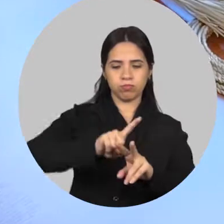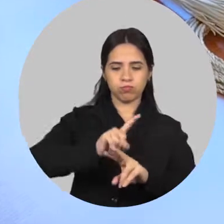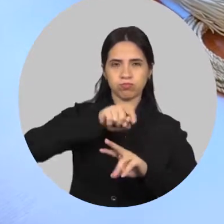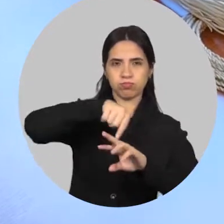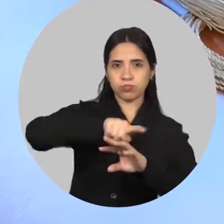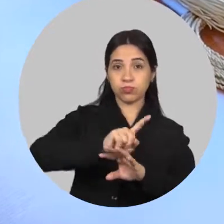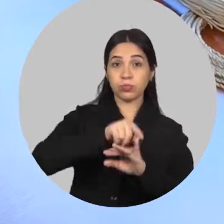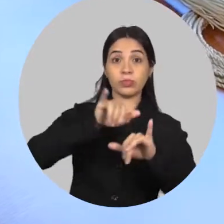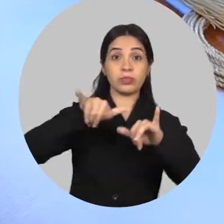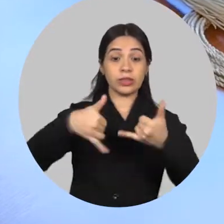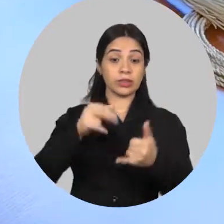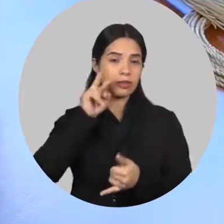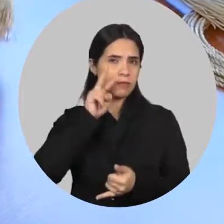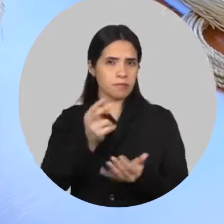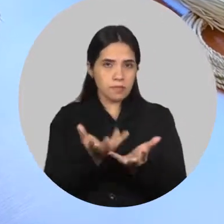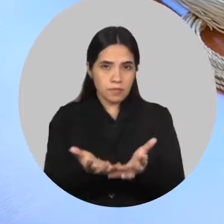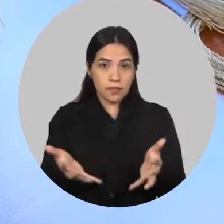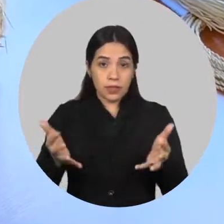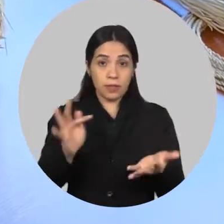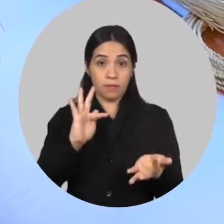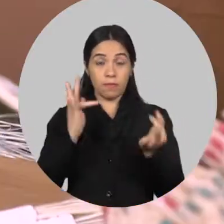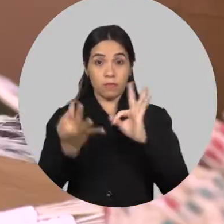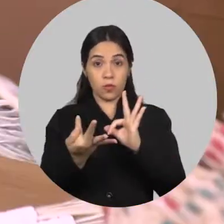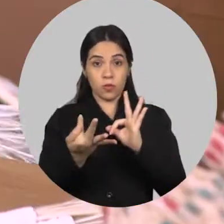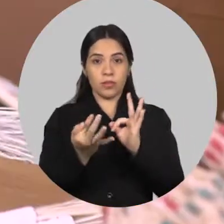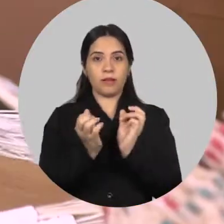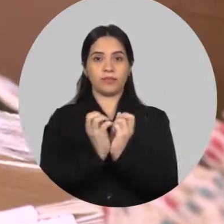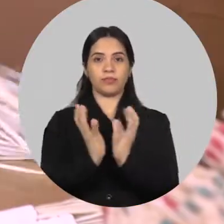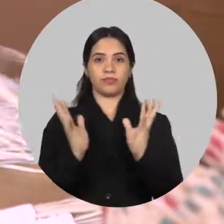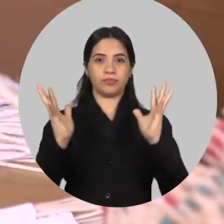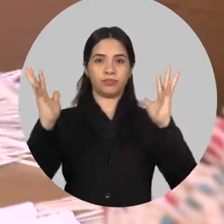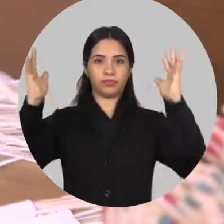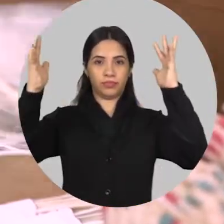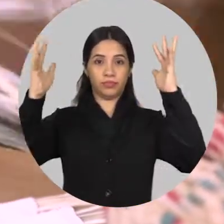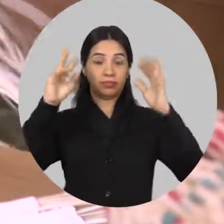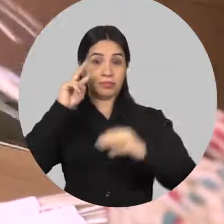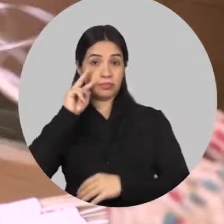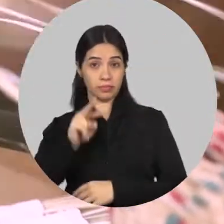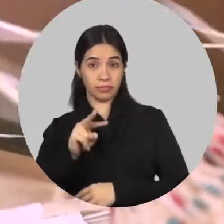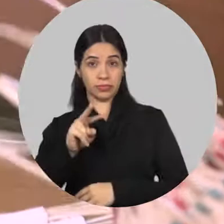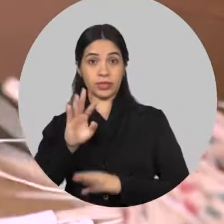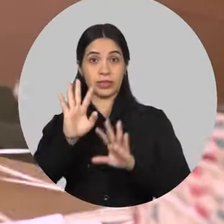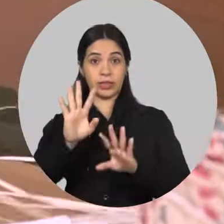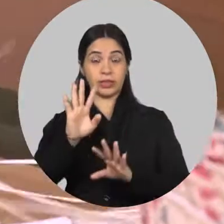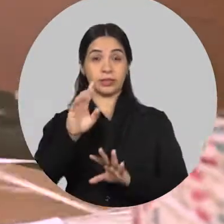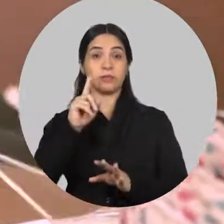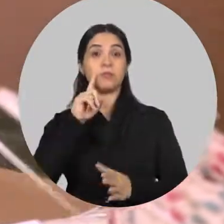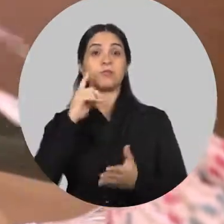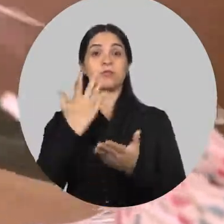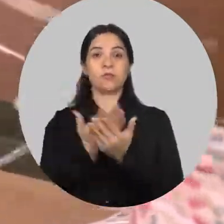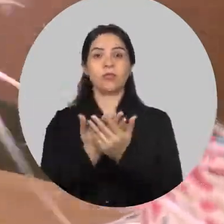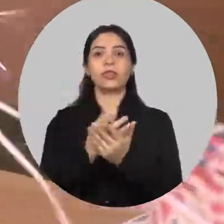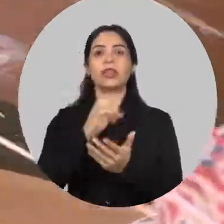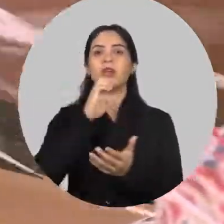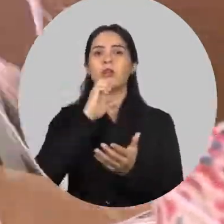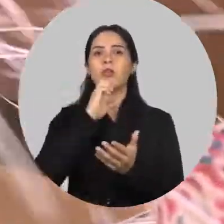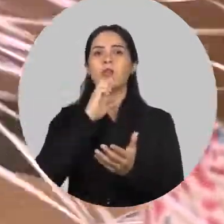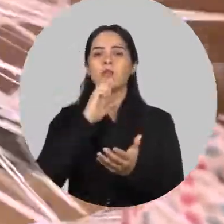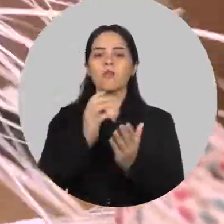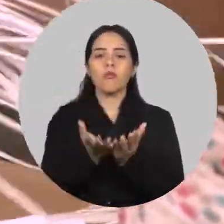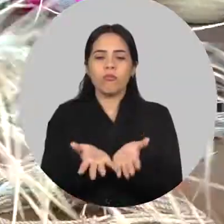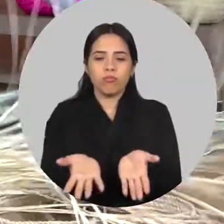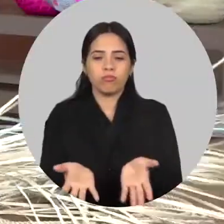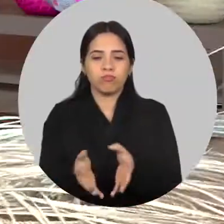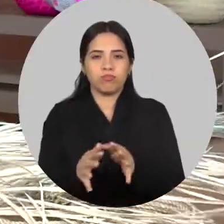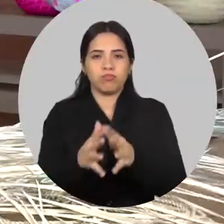una vez que tengamos así, ya está. Lo que vamos a hacer es, les muestro cómo quedó el tramado